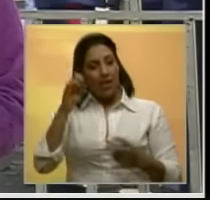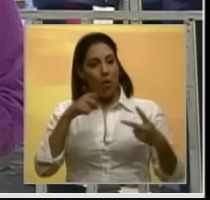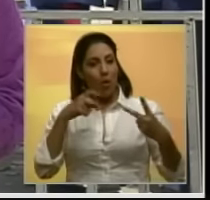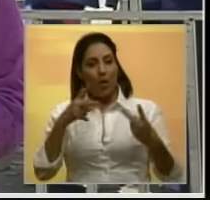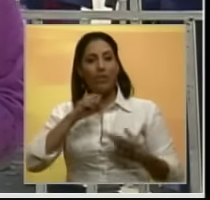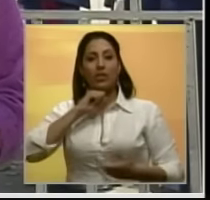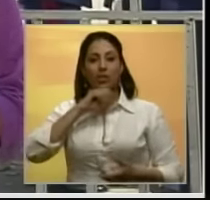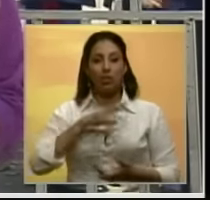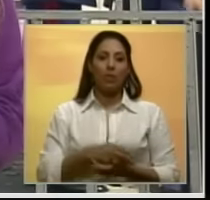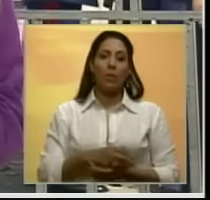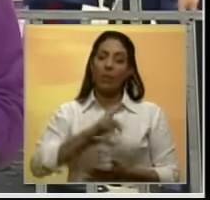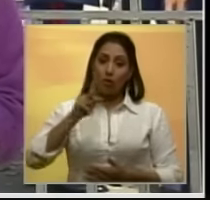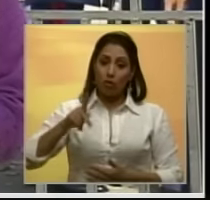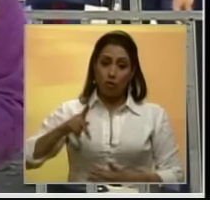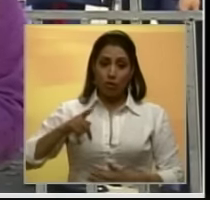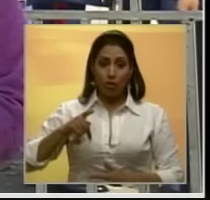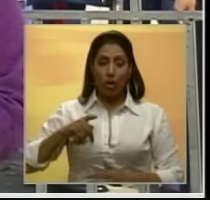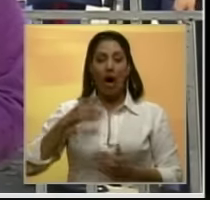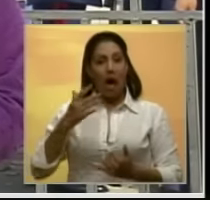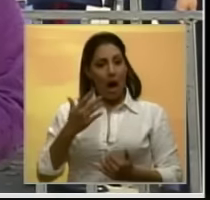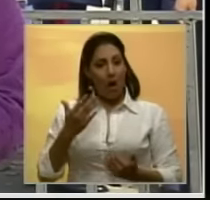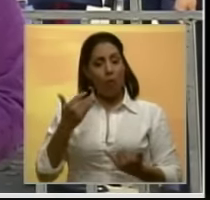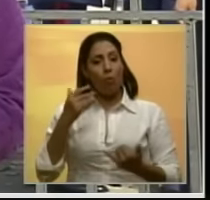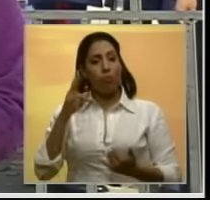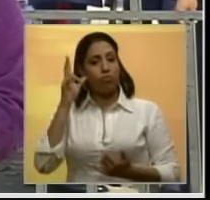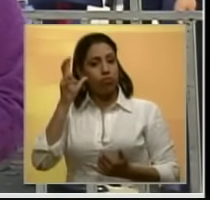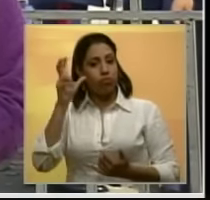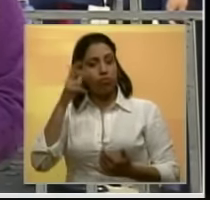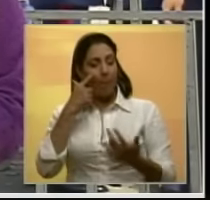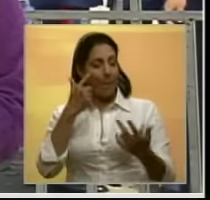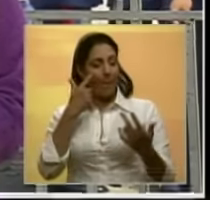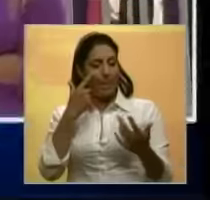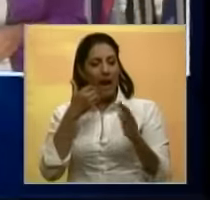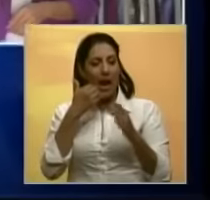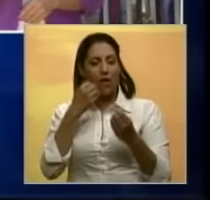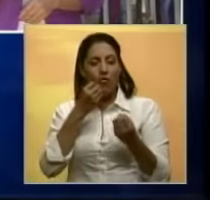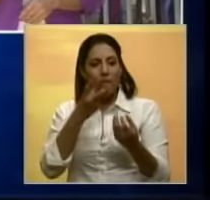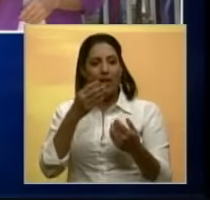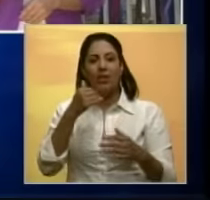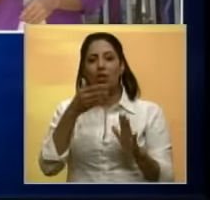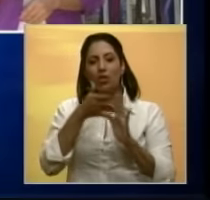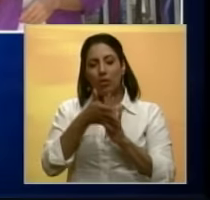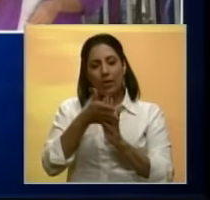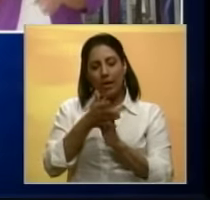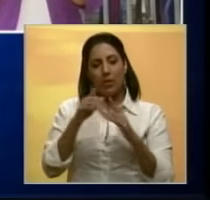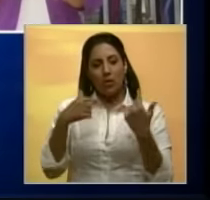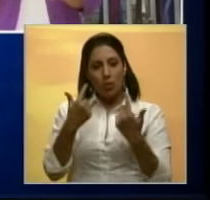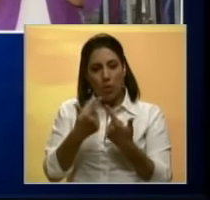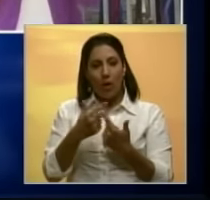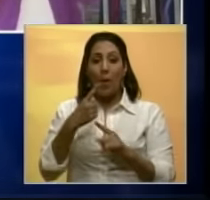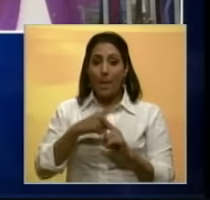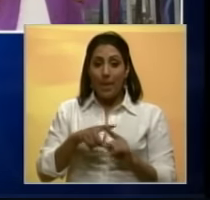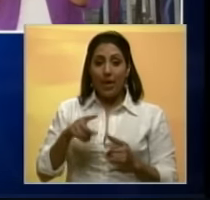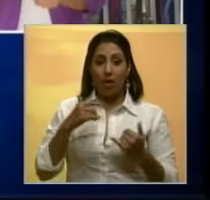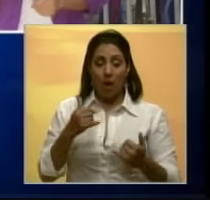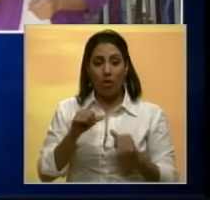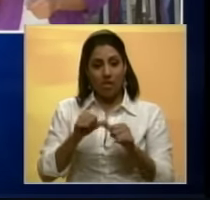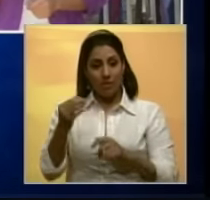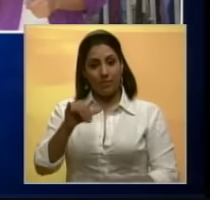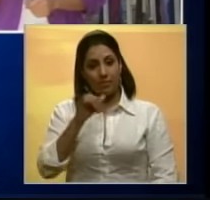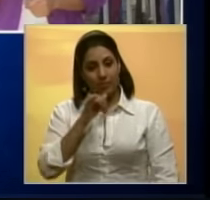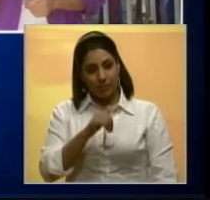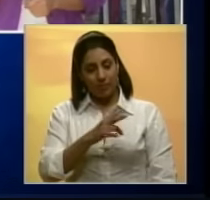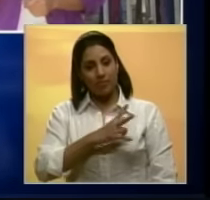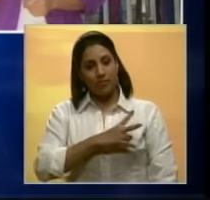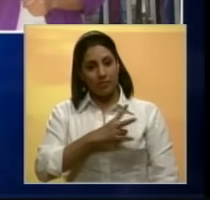acontecimiento histórico. Nosotros vamos a estar acá muy pendientes para mantenerlos al tanto de todo lo que ocurra. Mientras tanto, sigan con más